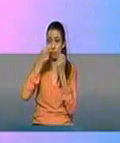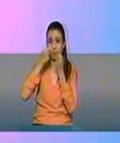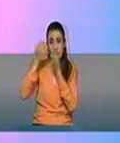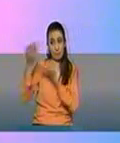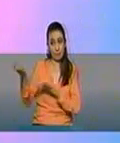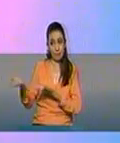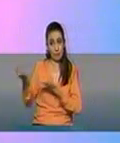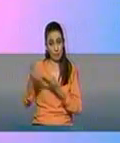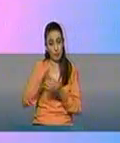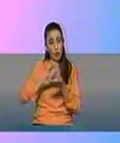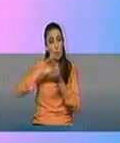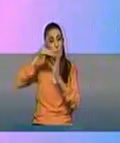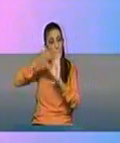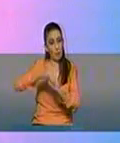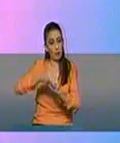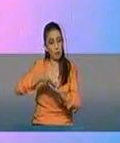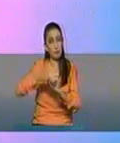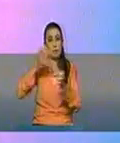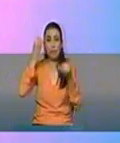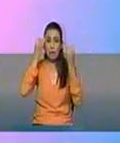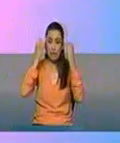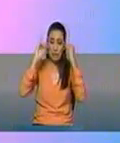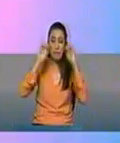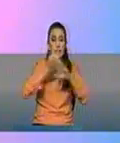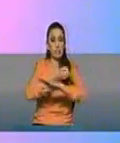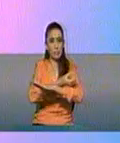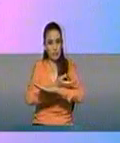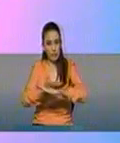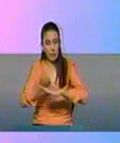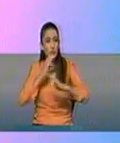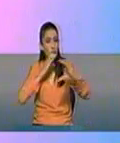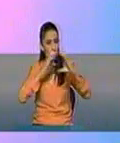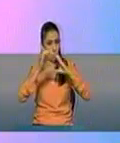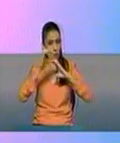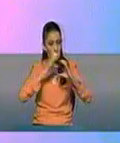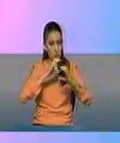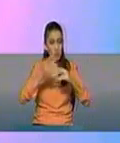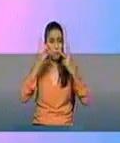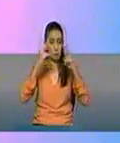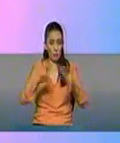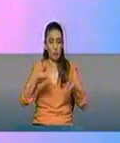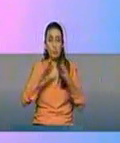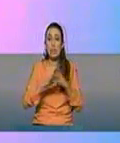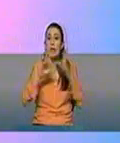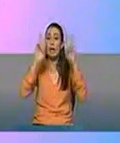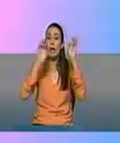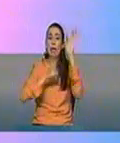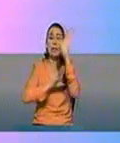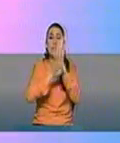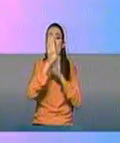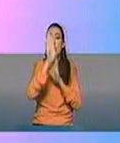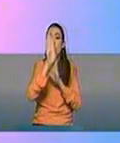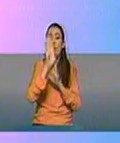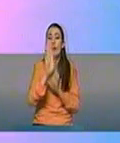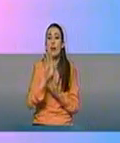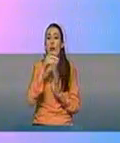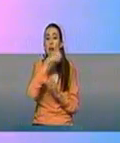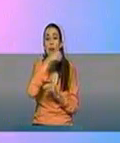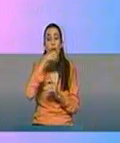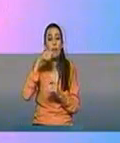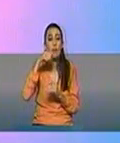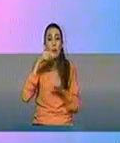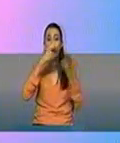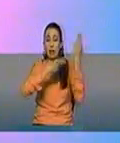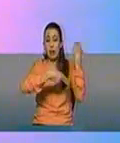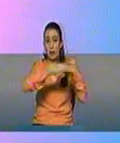Artesanal. Participen con sus comentarios, sus sugerencias, sus observaciones sobre el desarrollo de este sector de